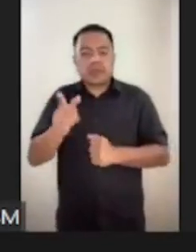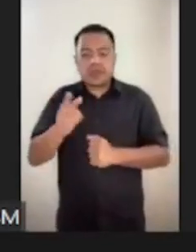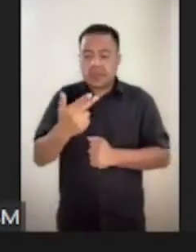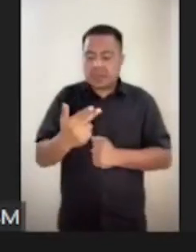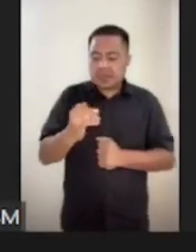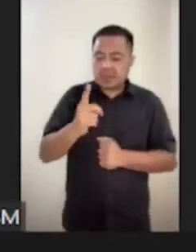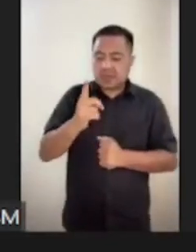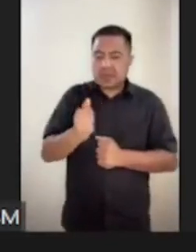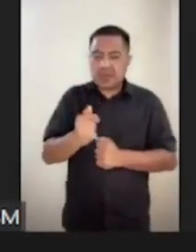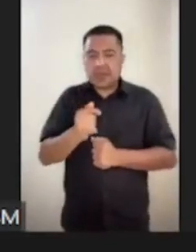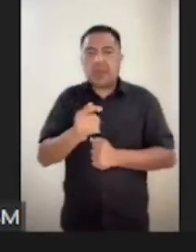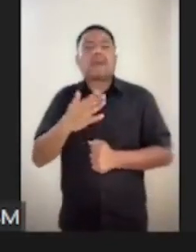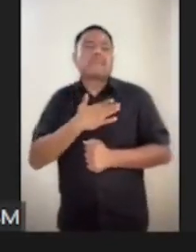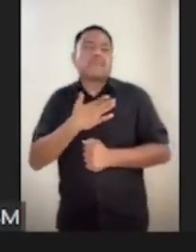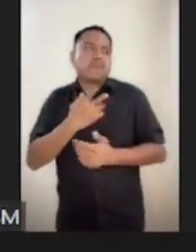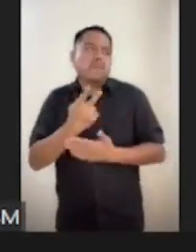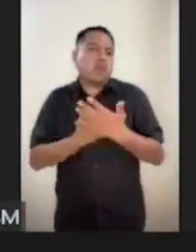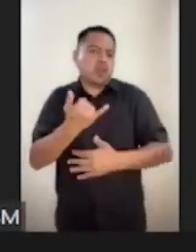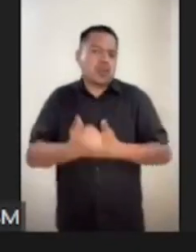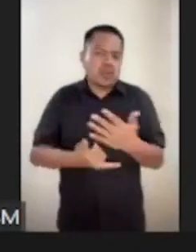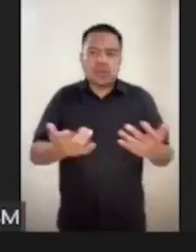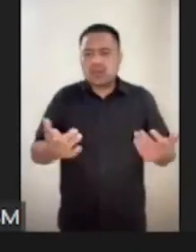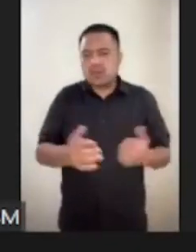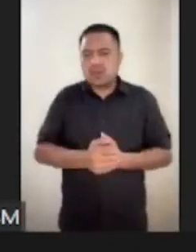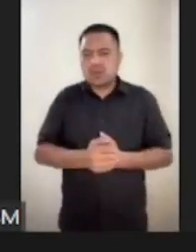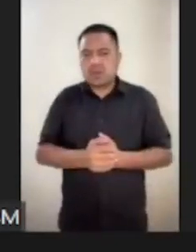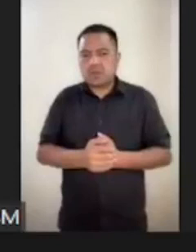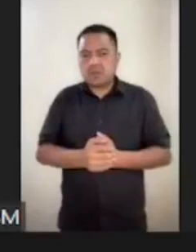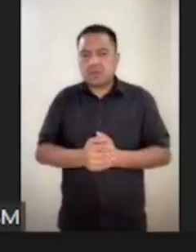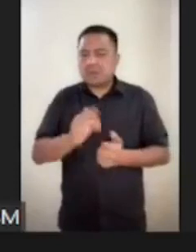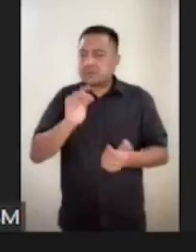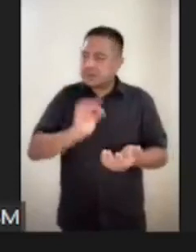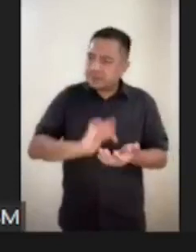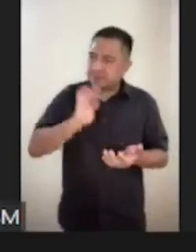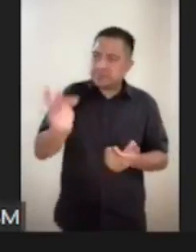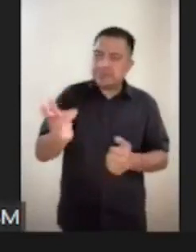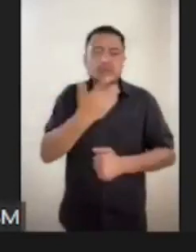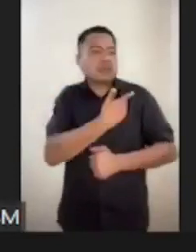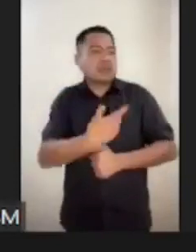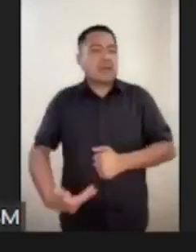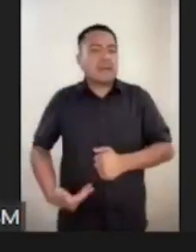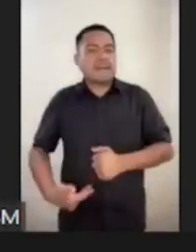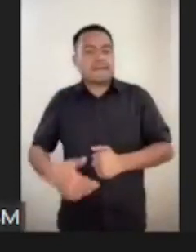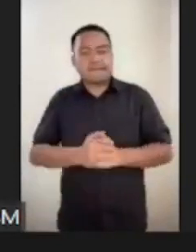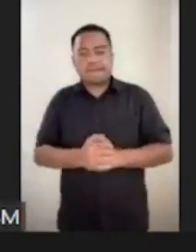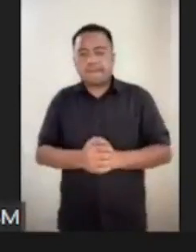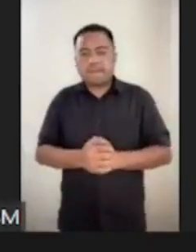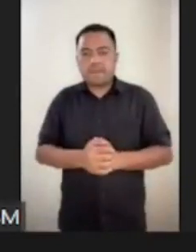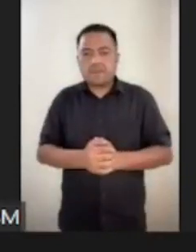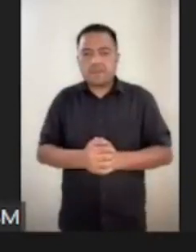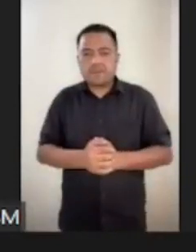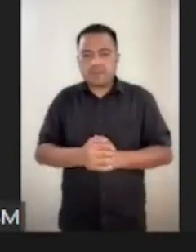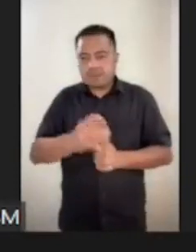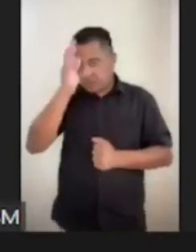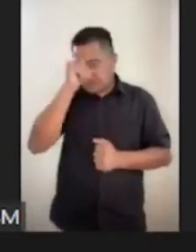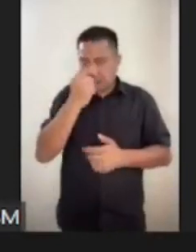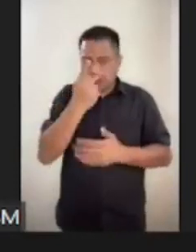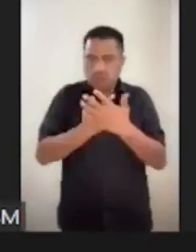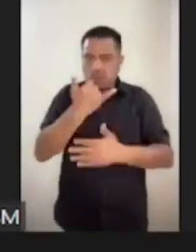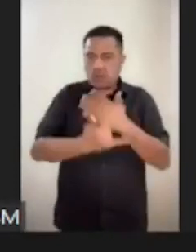Brito. Es mi proyecto. Gracias, magistrada. Magistrada Evelyn Rodríguez Chinol. A favor del